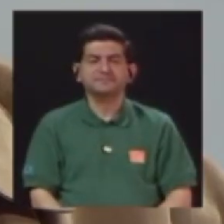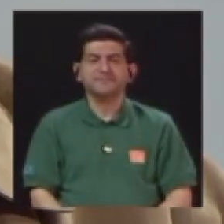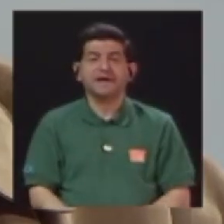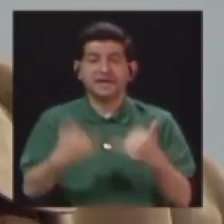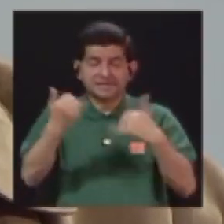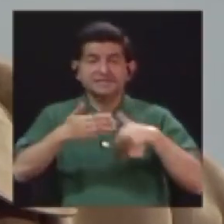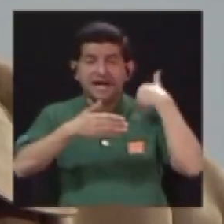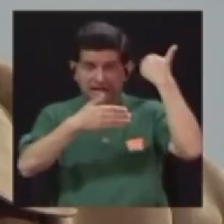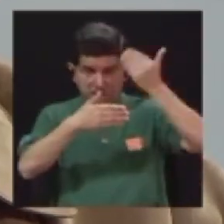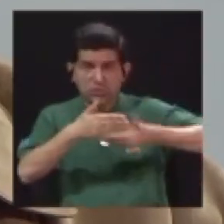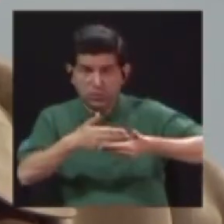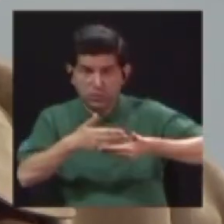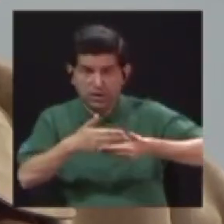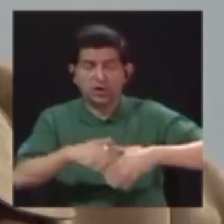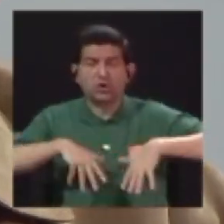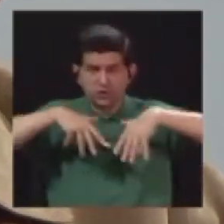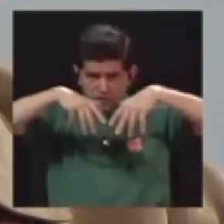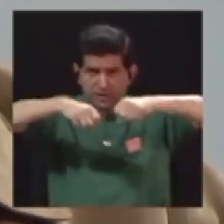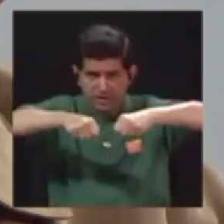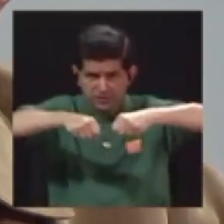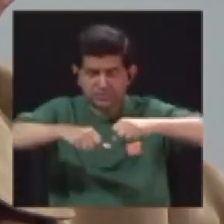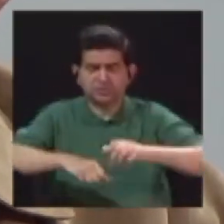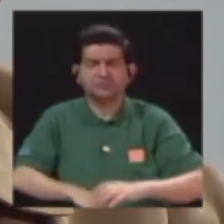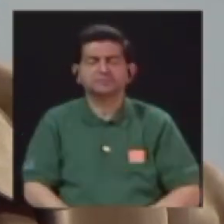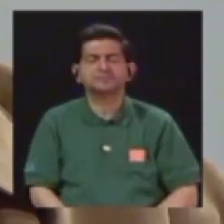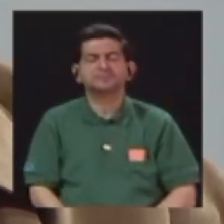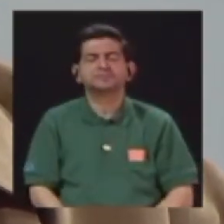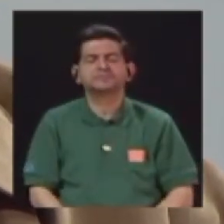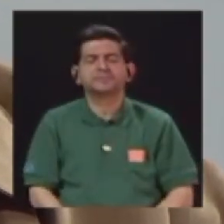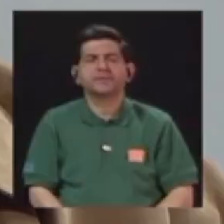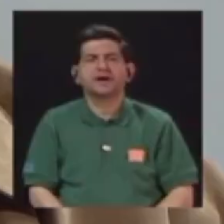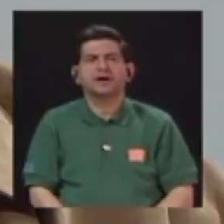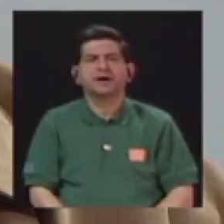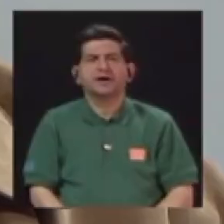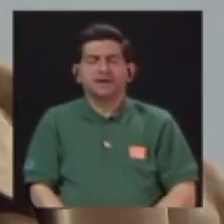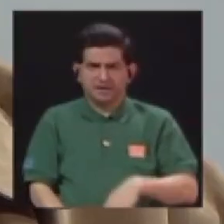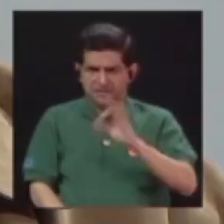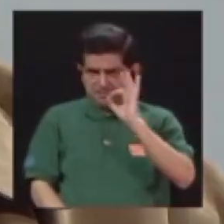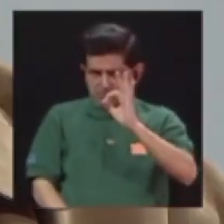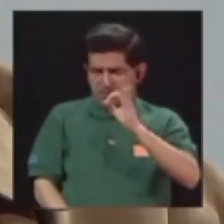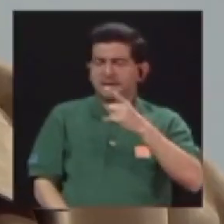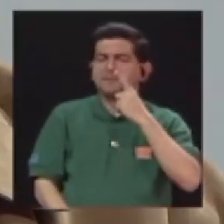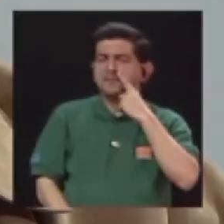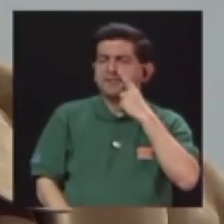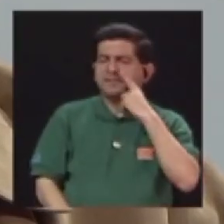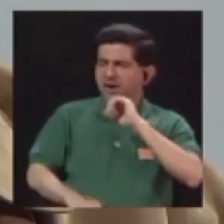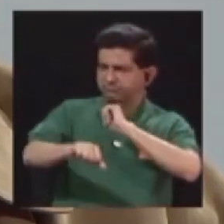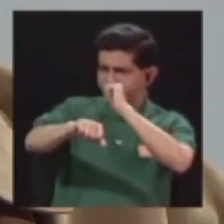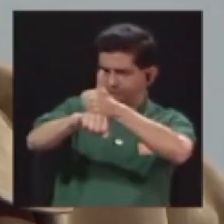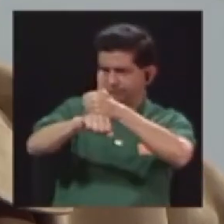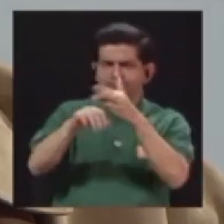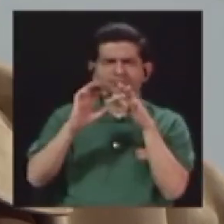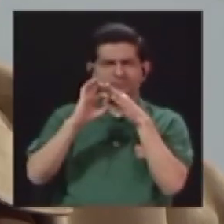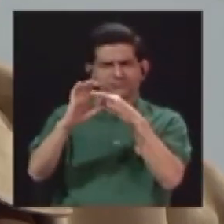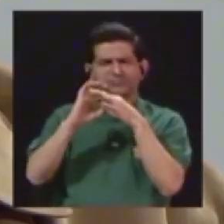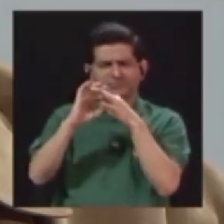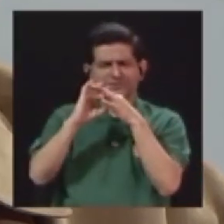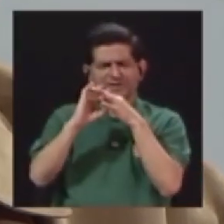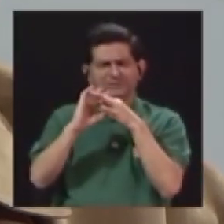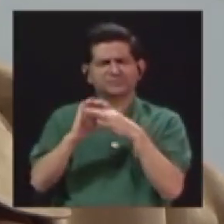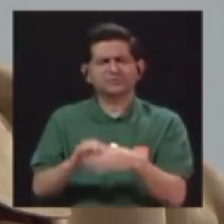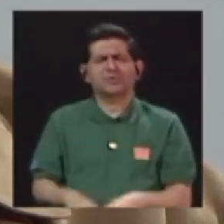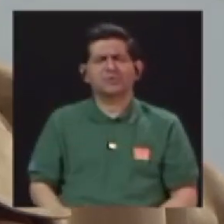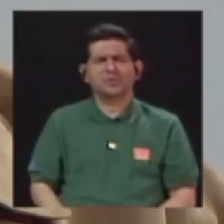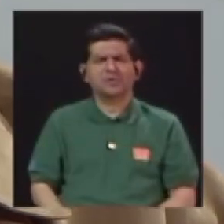Después de la graduación. Después de la graduación. Resulta que papá había establecido relaciones muy estrechas